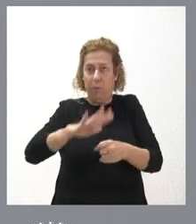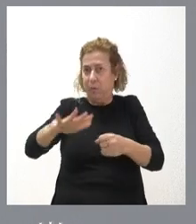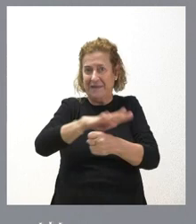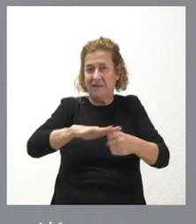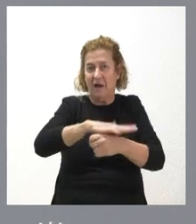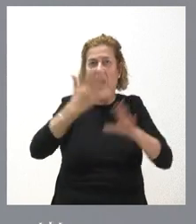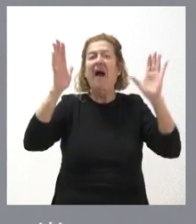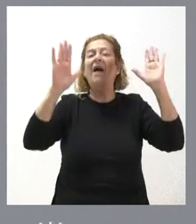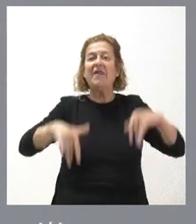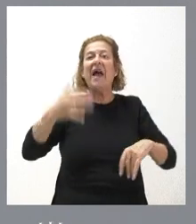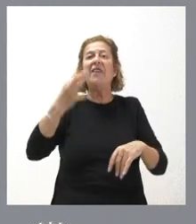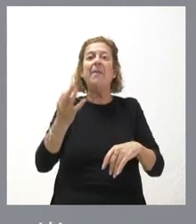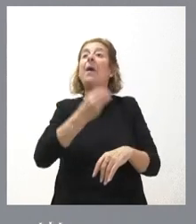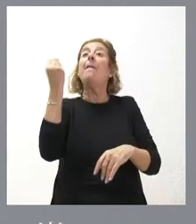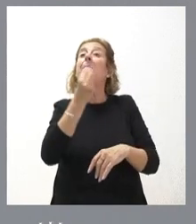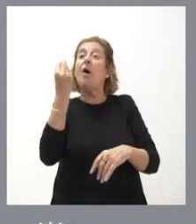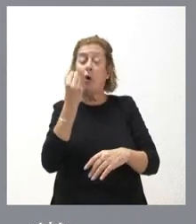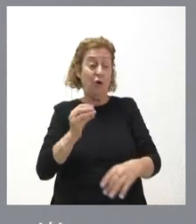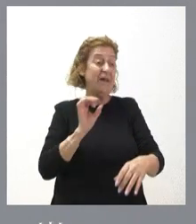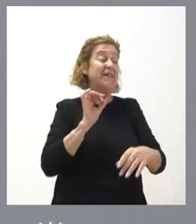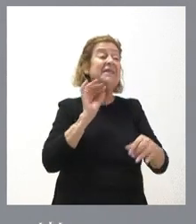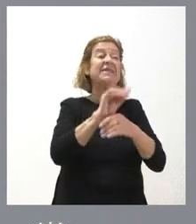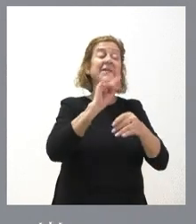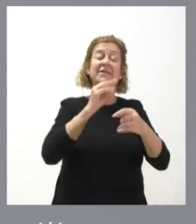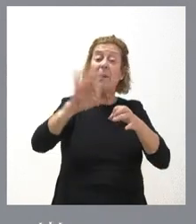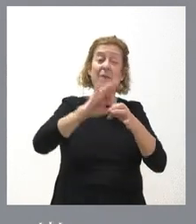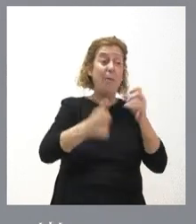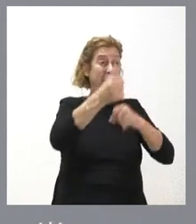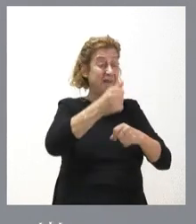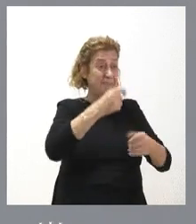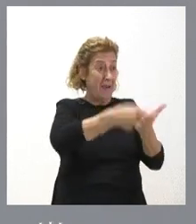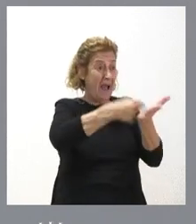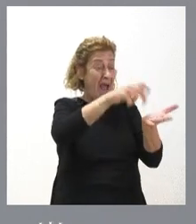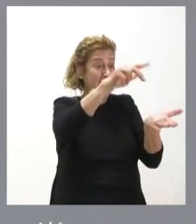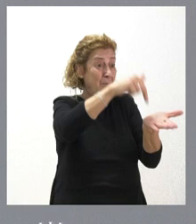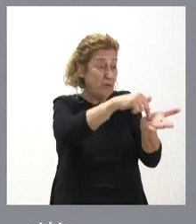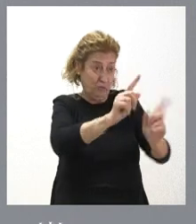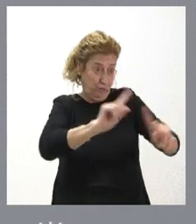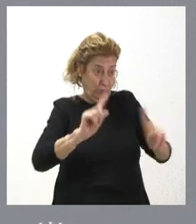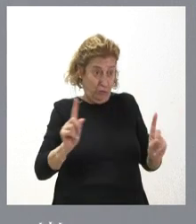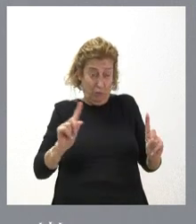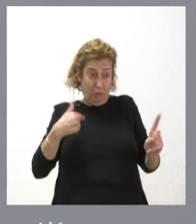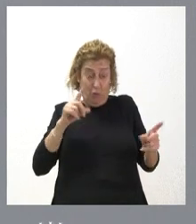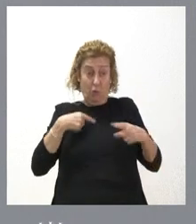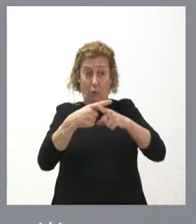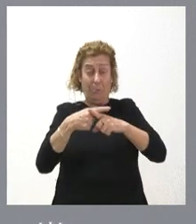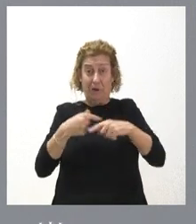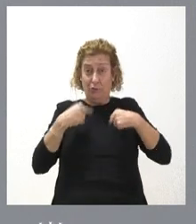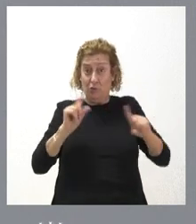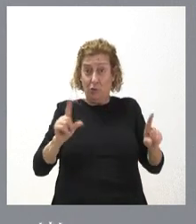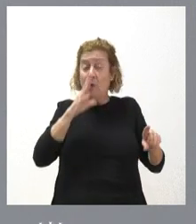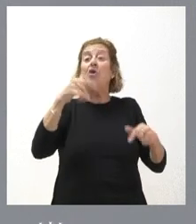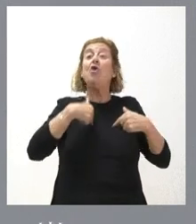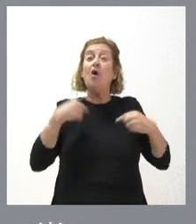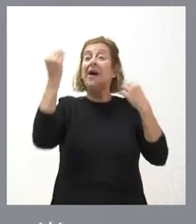final tienen que tener mejores servicios aquellos que pagan más impuestos y nosotros de esto no compartimos porque nosotros